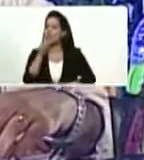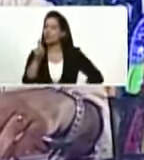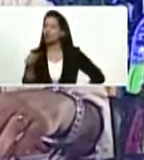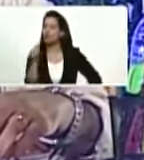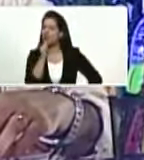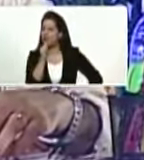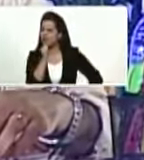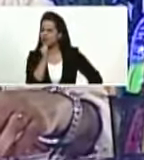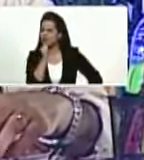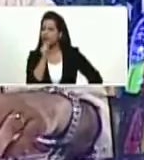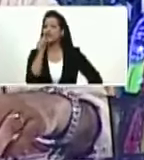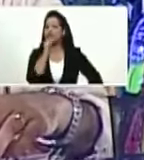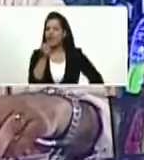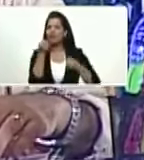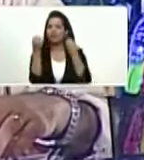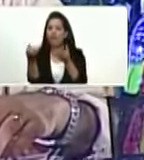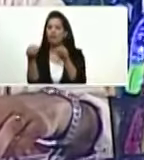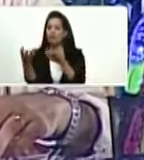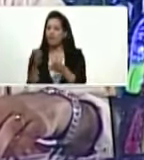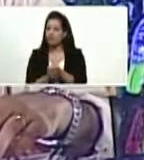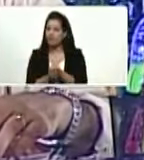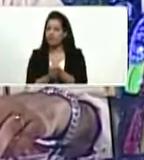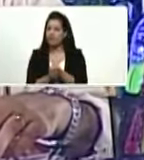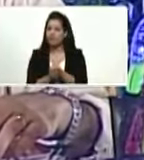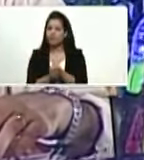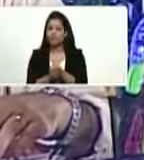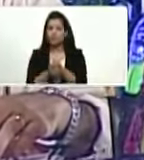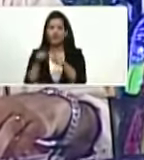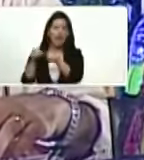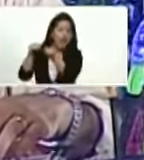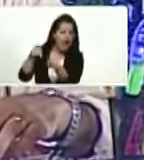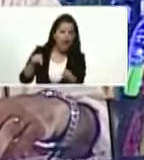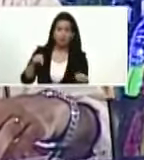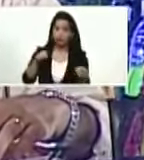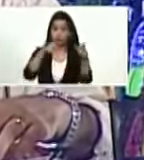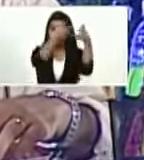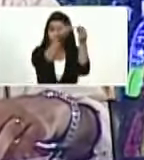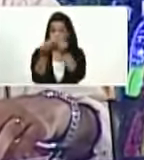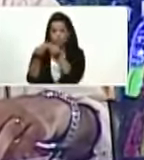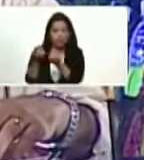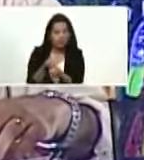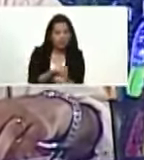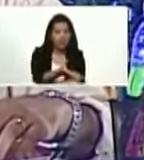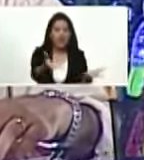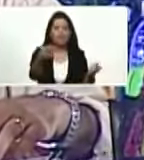de tus materias de funcionamiento e insumo? ¿Aguas abajo cómo distribuyes y comercializas?